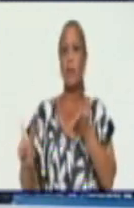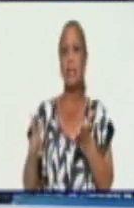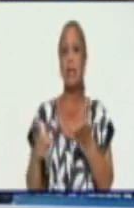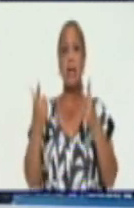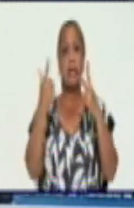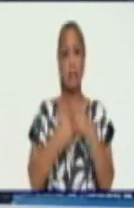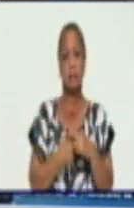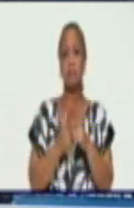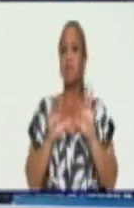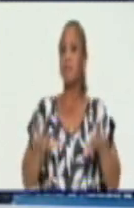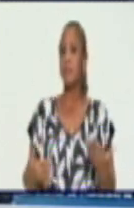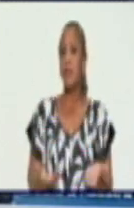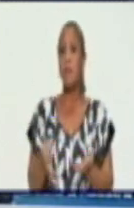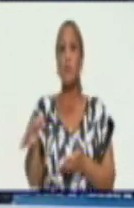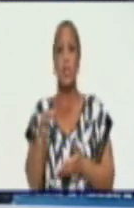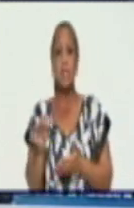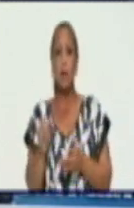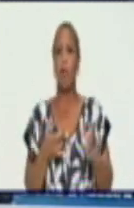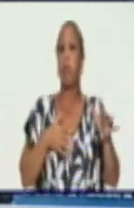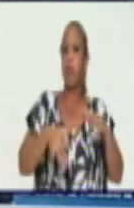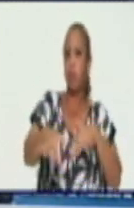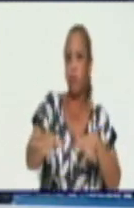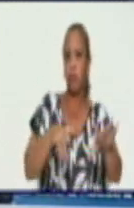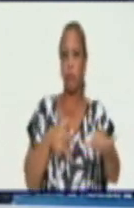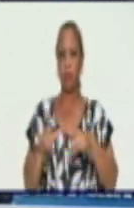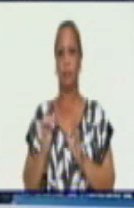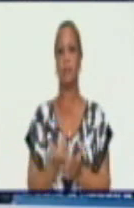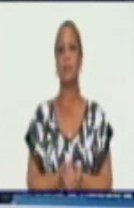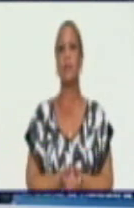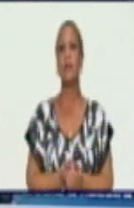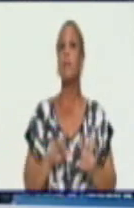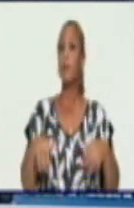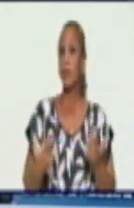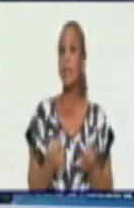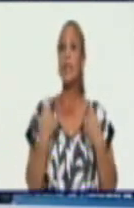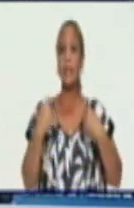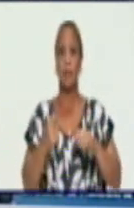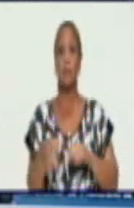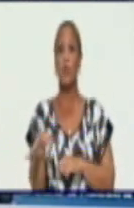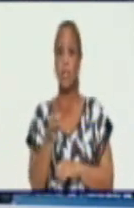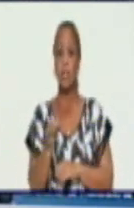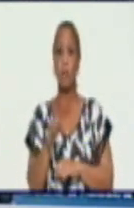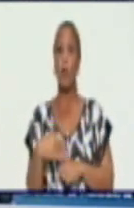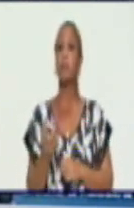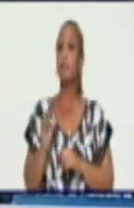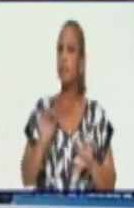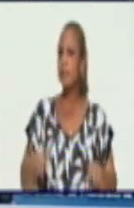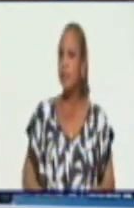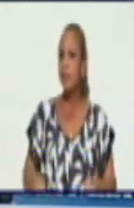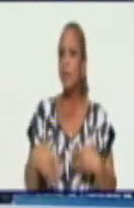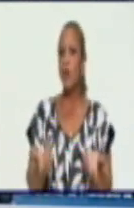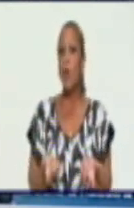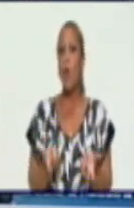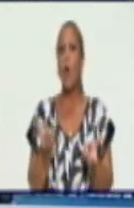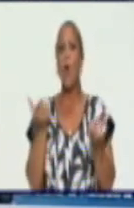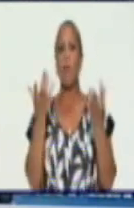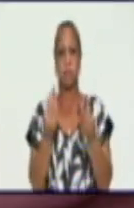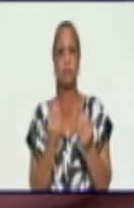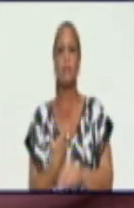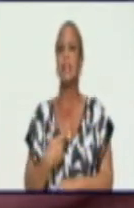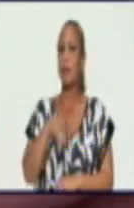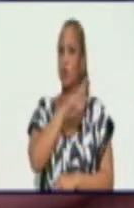haya flujo de personas yo tengo que decir que los municipios acogidos a medida con altísima responsabilidad están